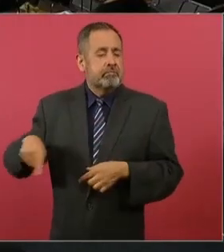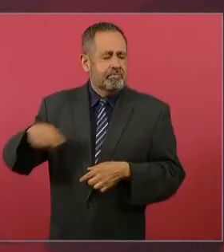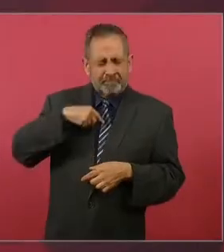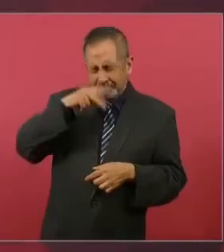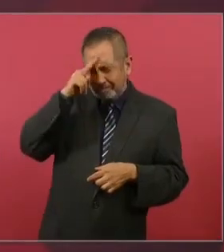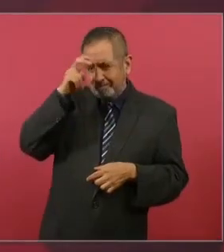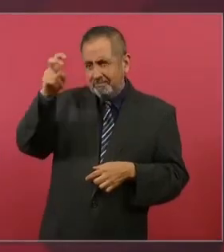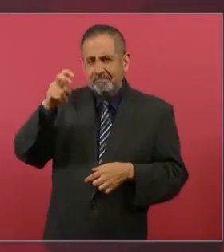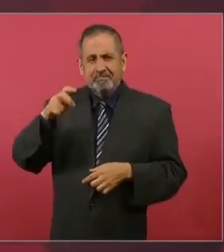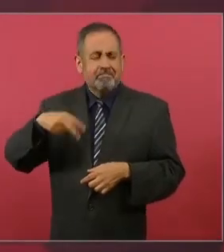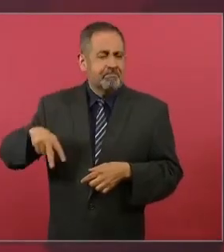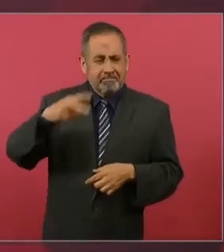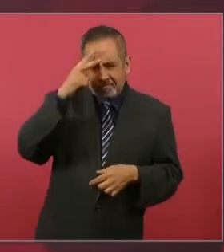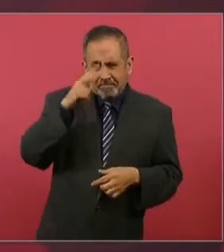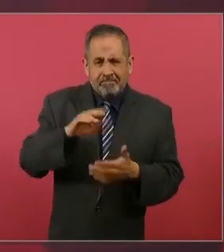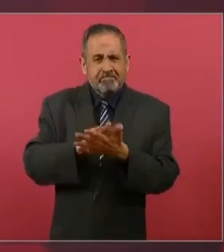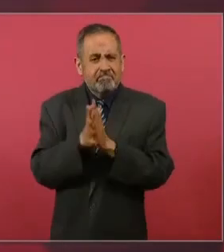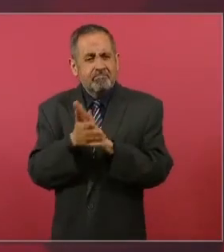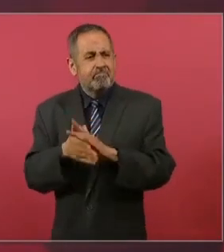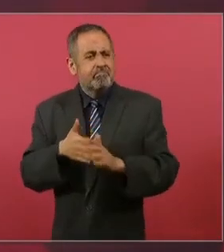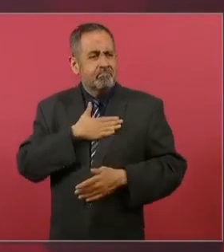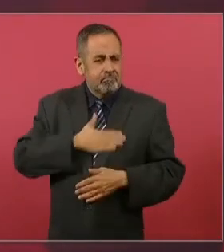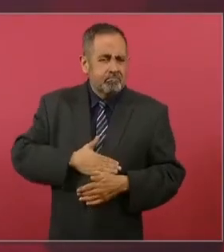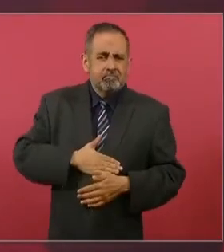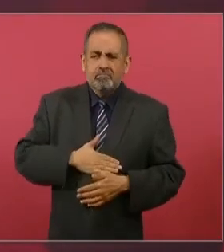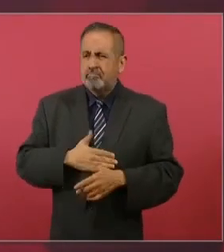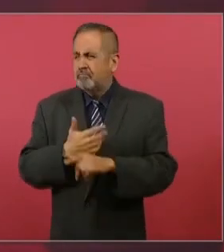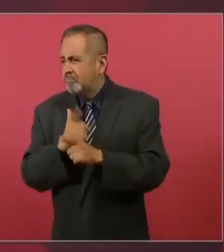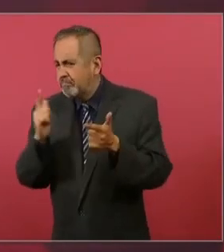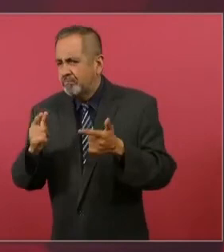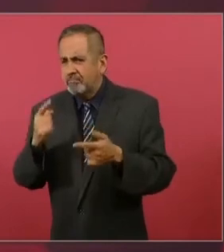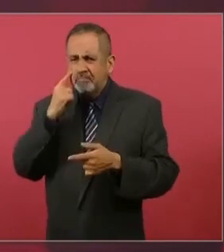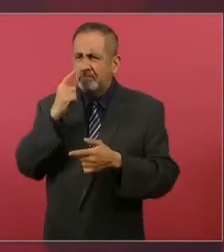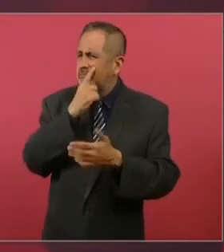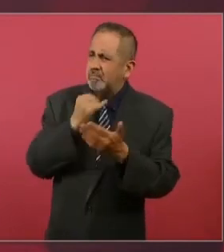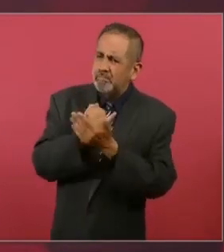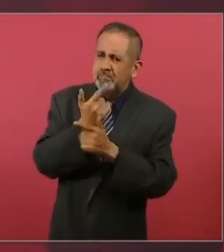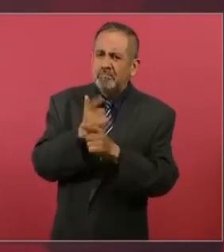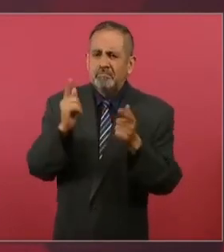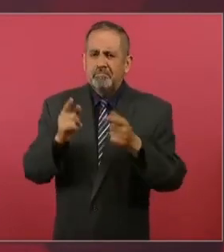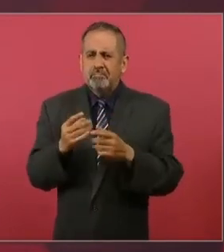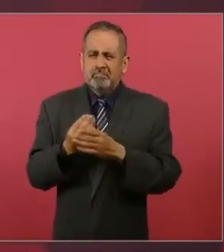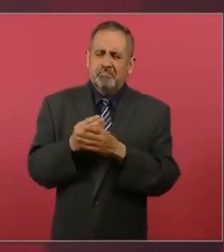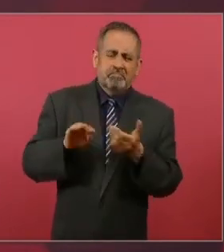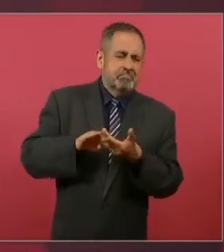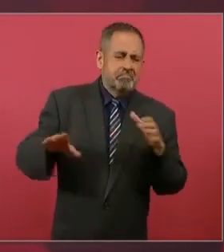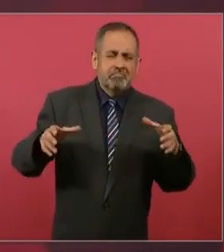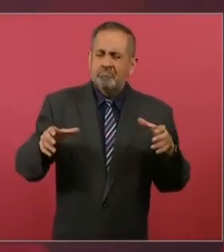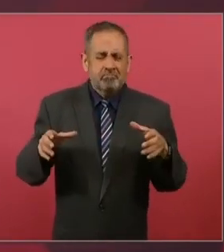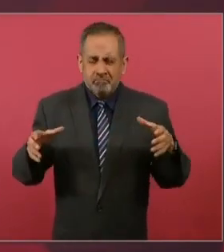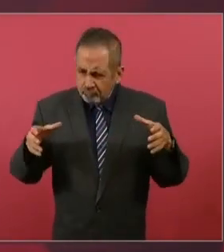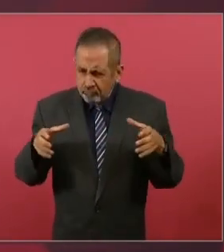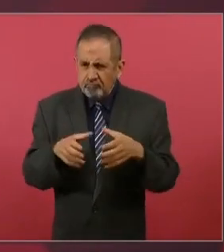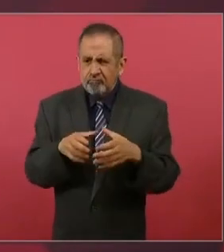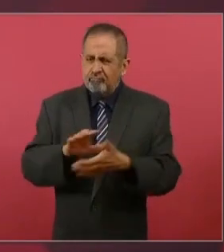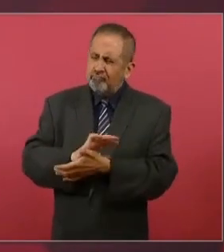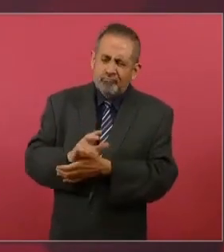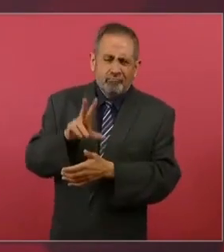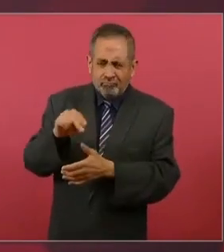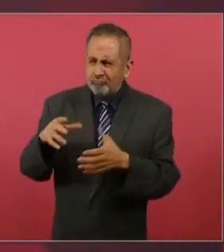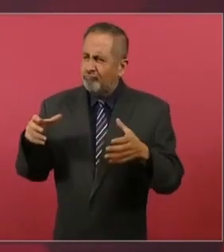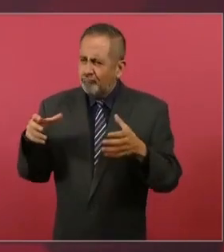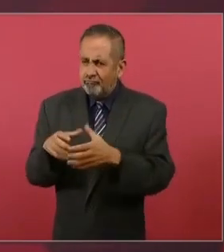justicia, con libertades, con democracia, sin clasismo, sin racismo, sin discriminación?